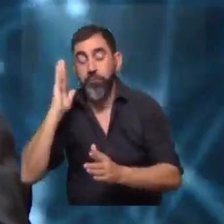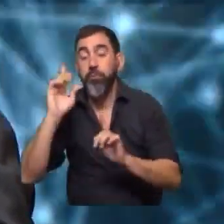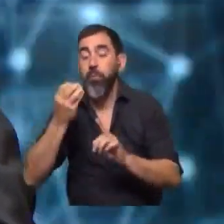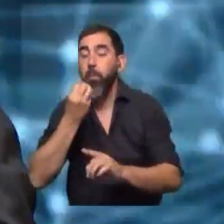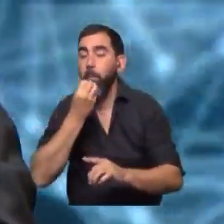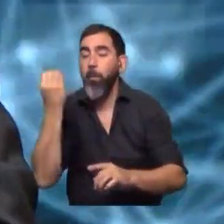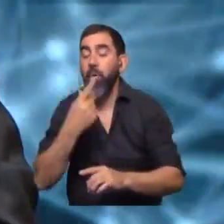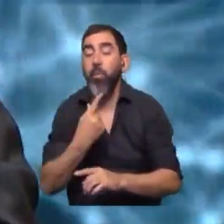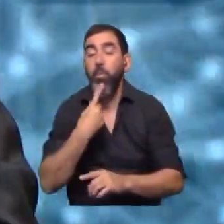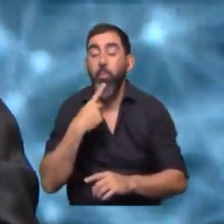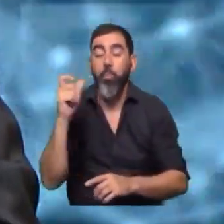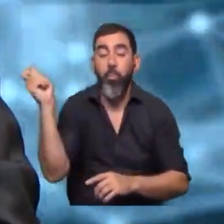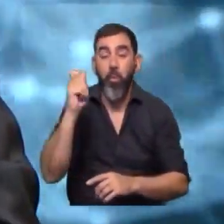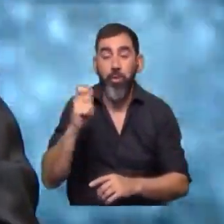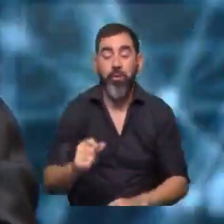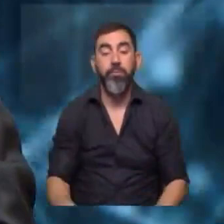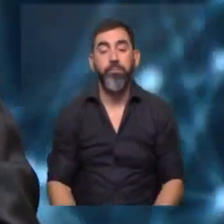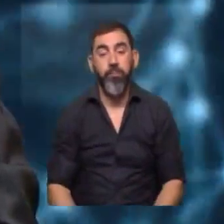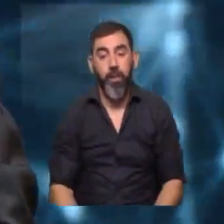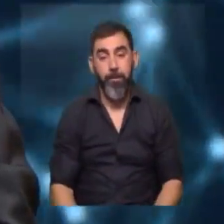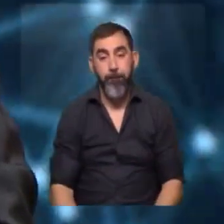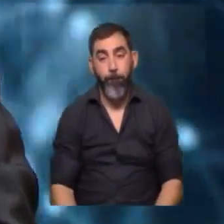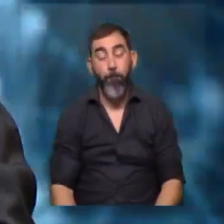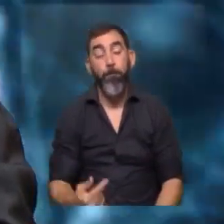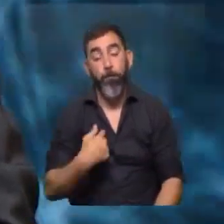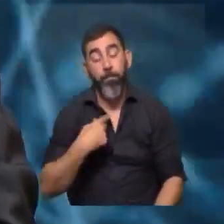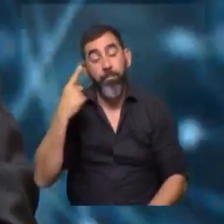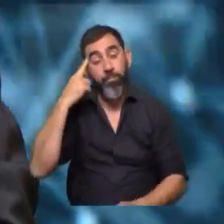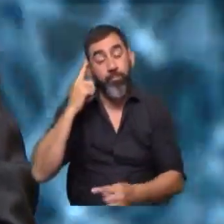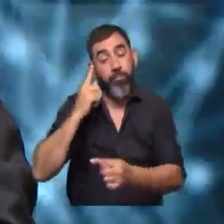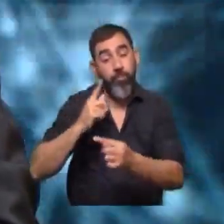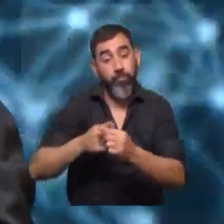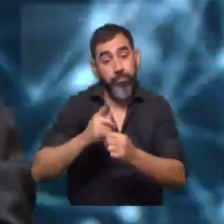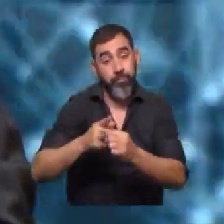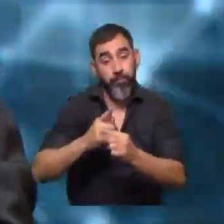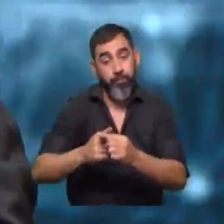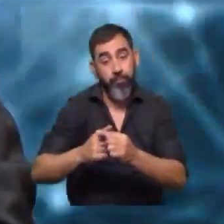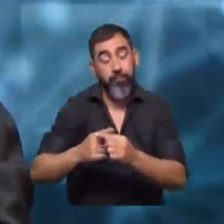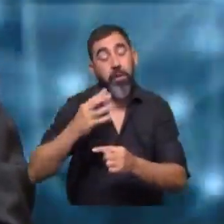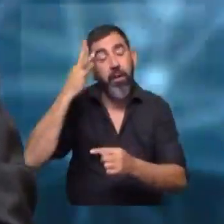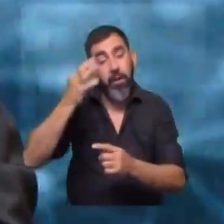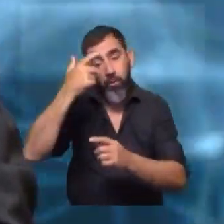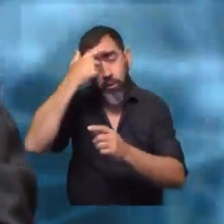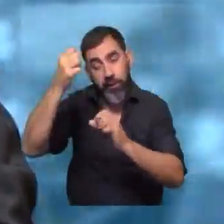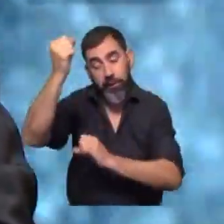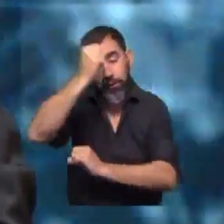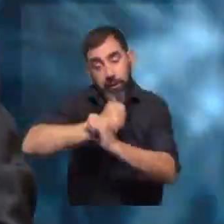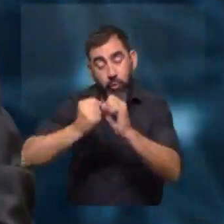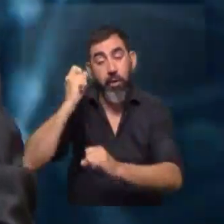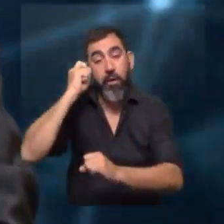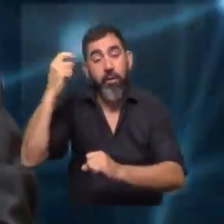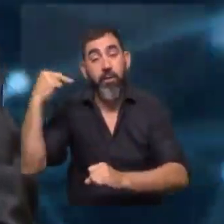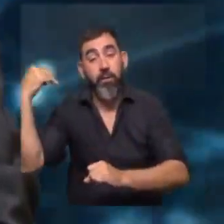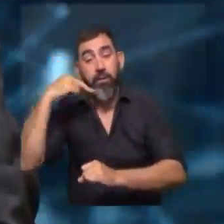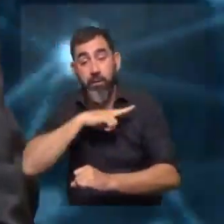políticas públicas. Pero yo soy bastante optimista en ese sentido. Creo que la tecnología, la inteligencia artificial